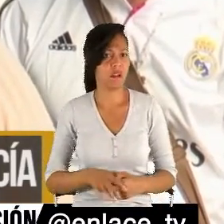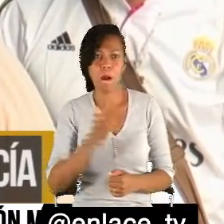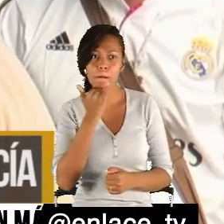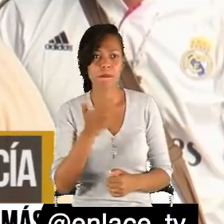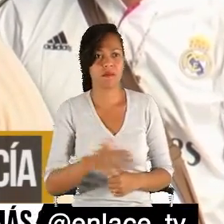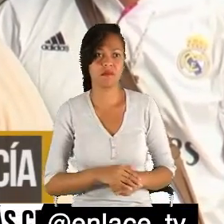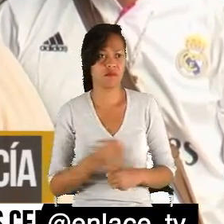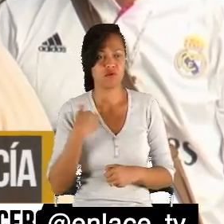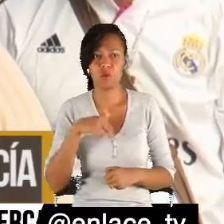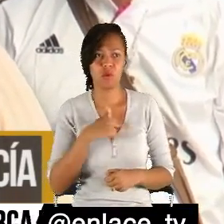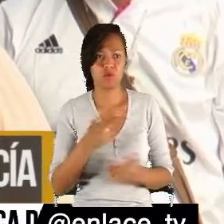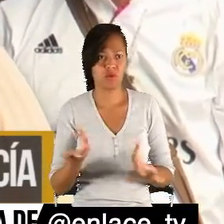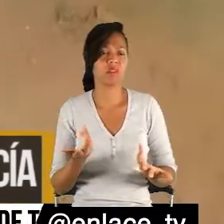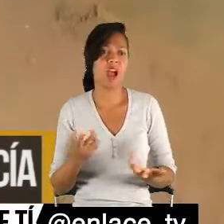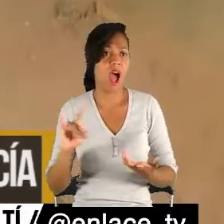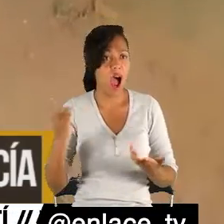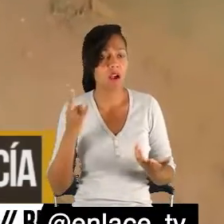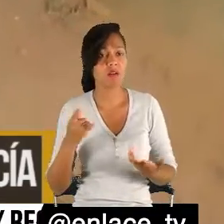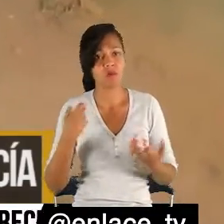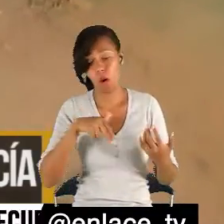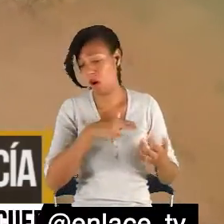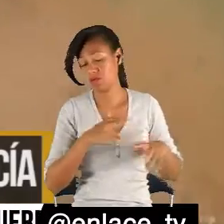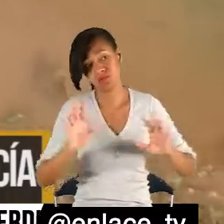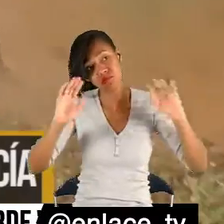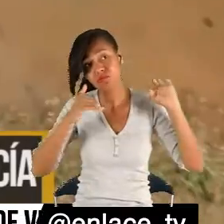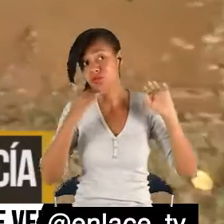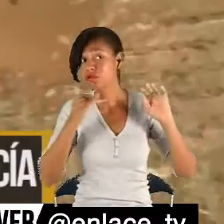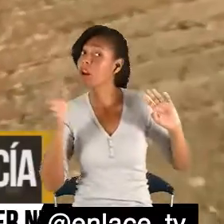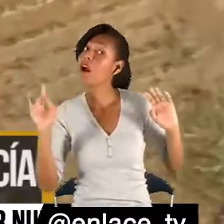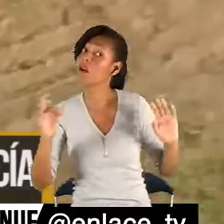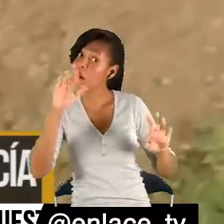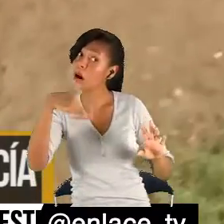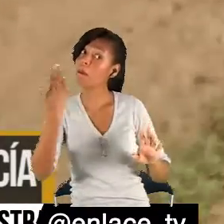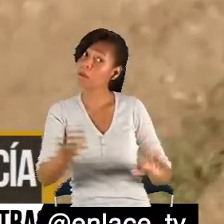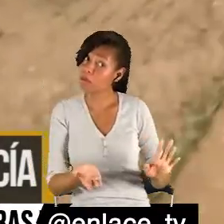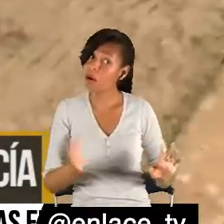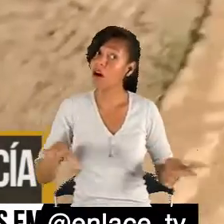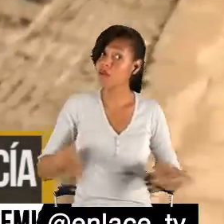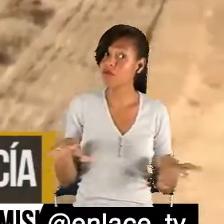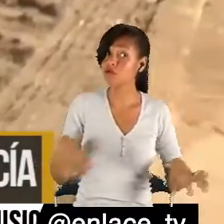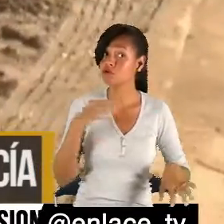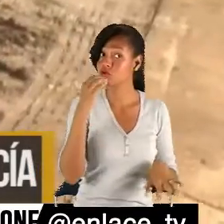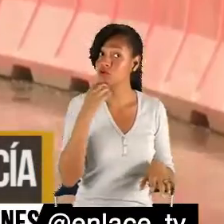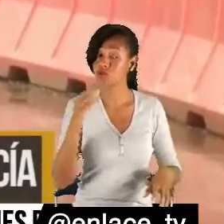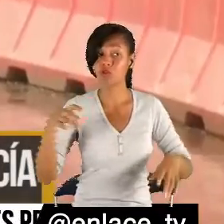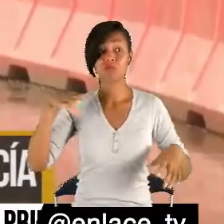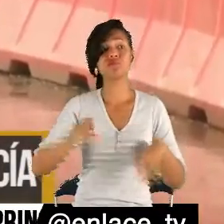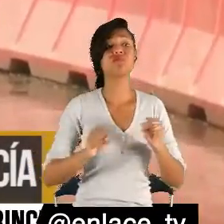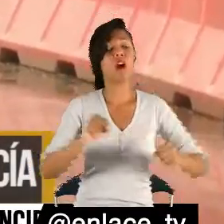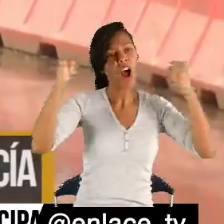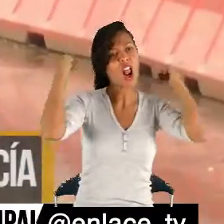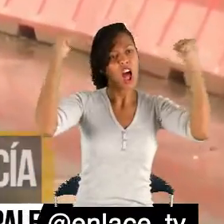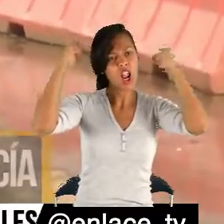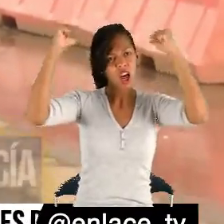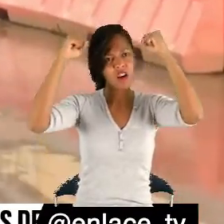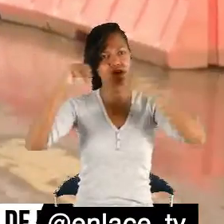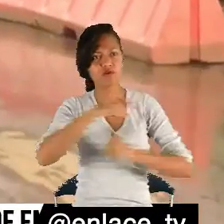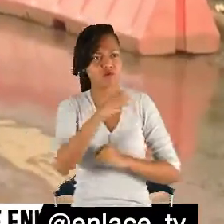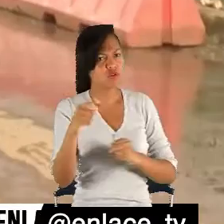de acción civil las familias del barrio benjamín herrera no descartan tomarse las instalaciones del búnker para protestar por esta